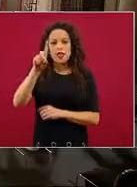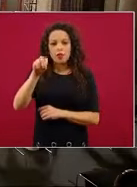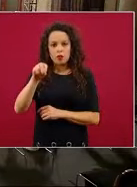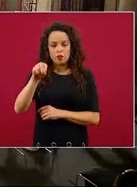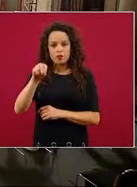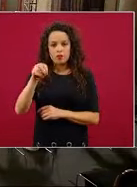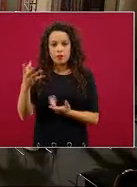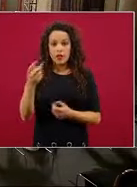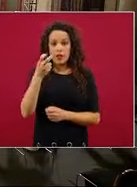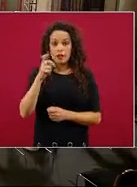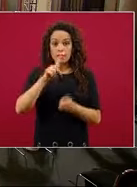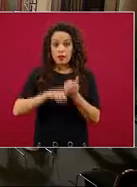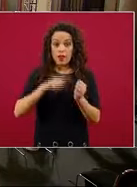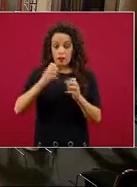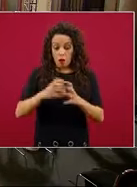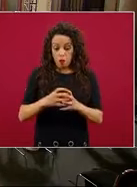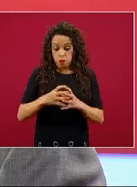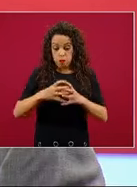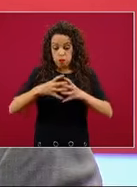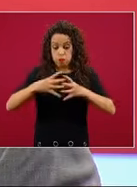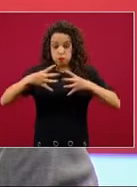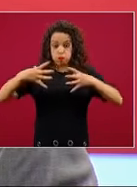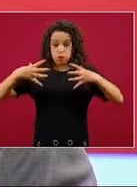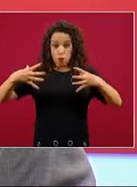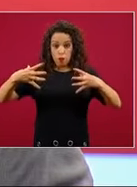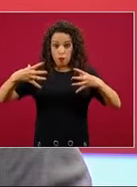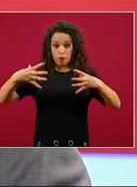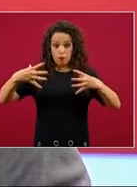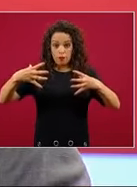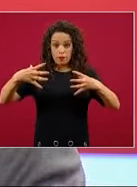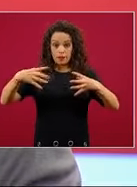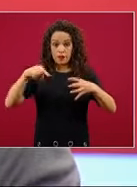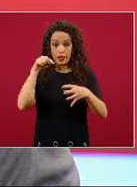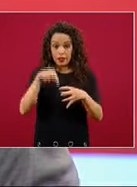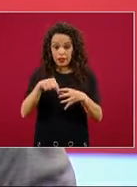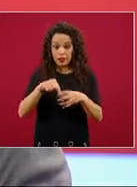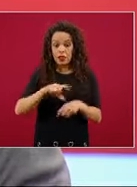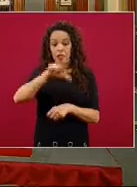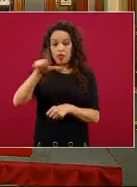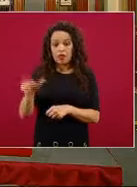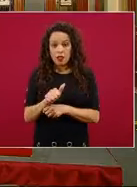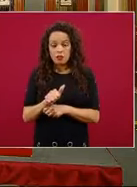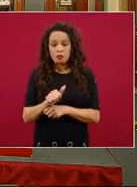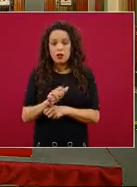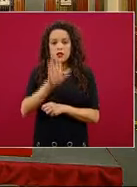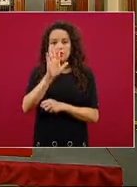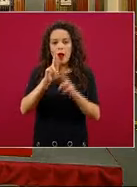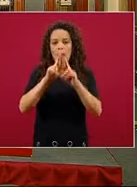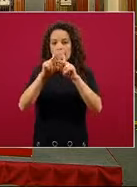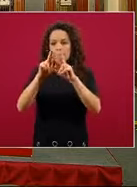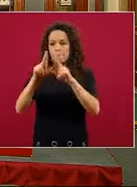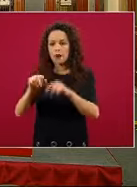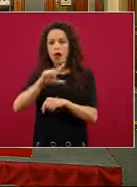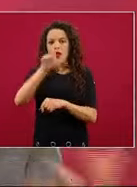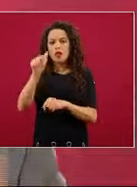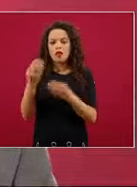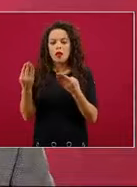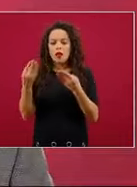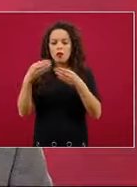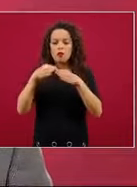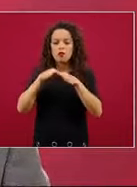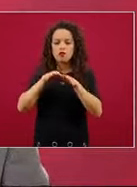inflamatorio, se inflaman los pulmones, y esto va seguido de cicatrización, de reparación. Donde hay inflamación, después